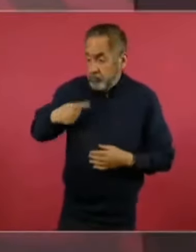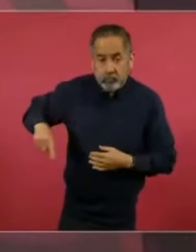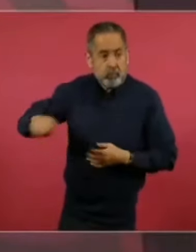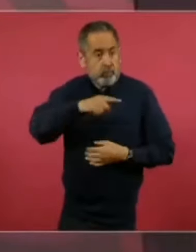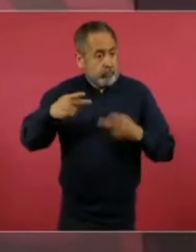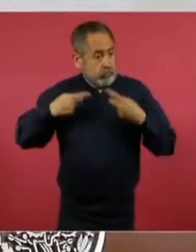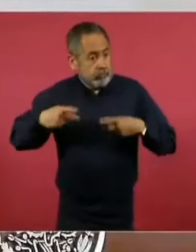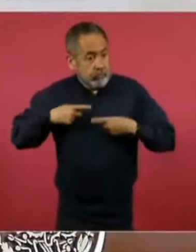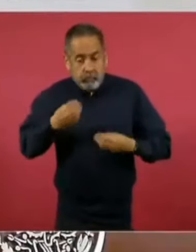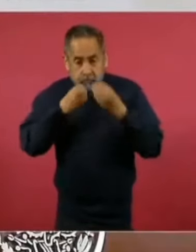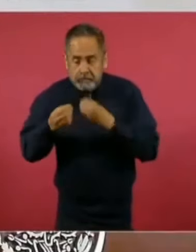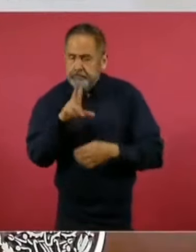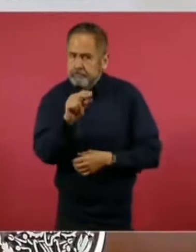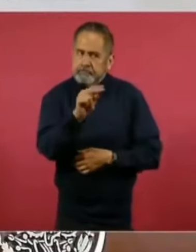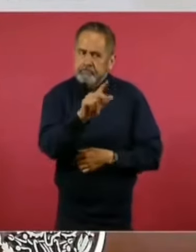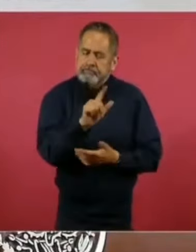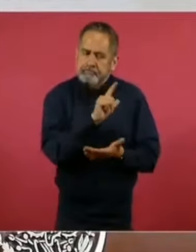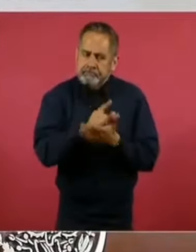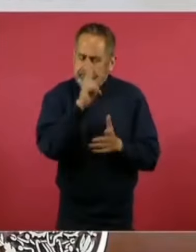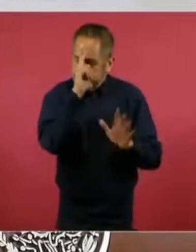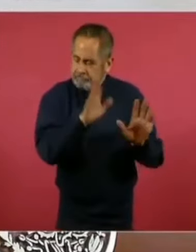consumo humano. Sin embargo,